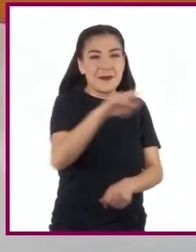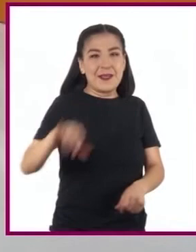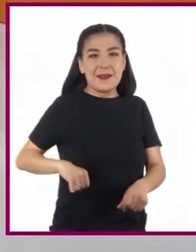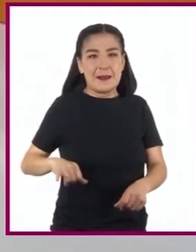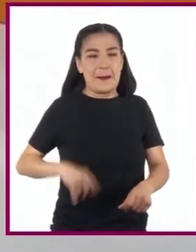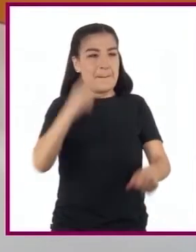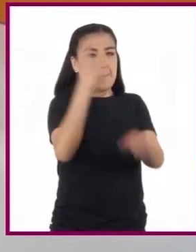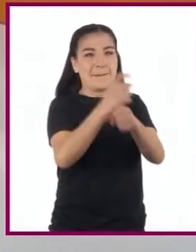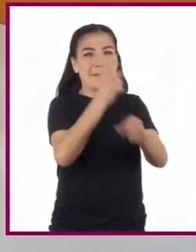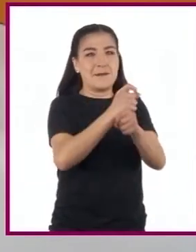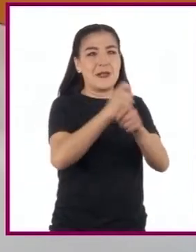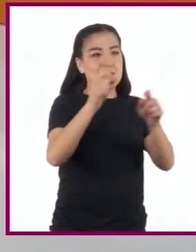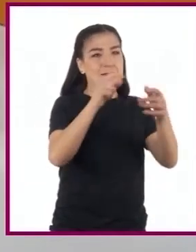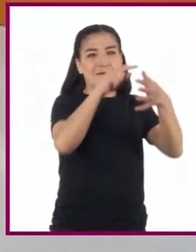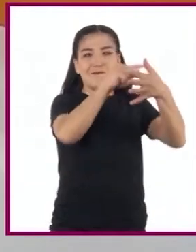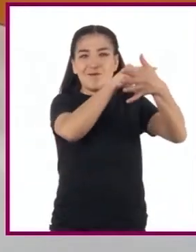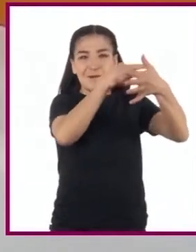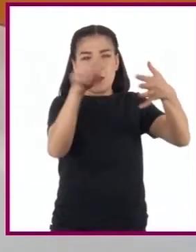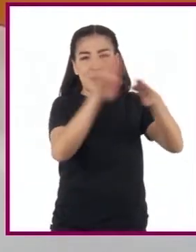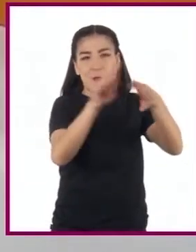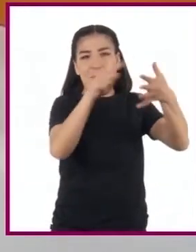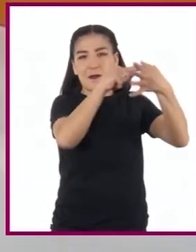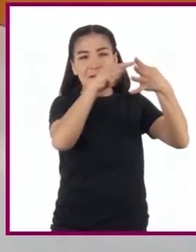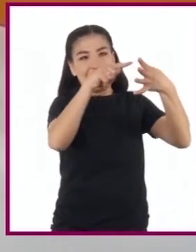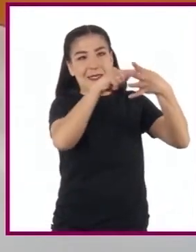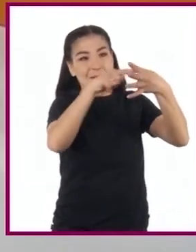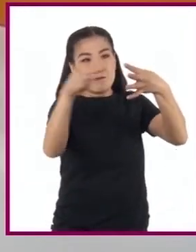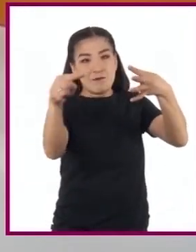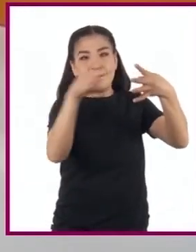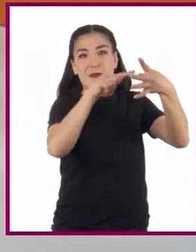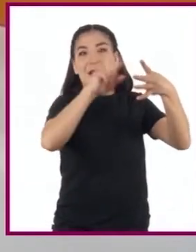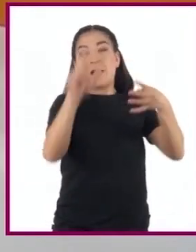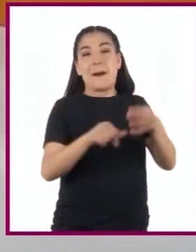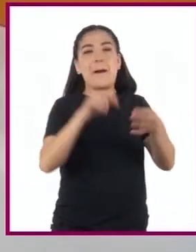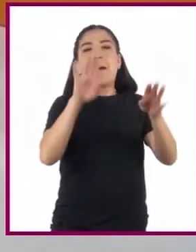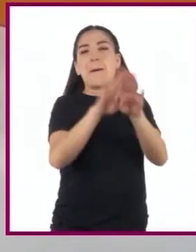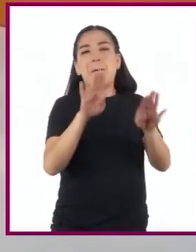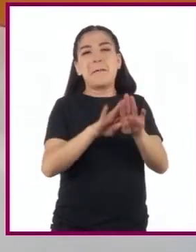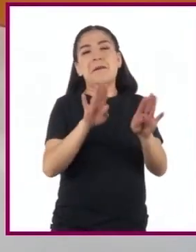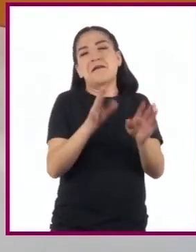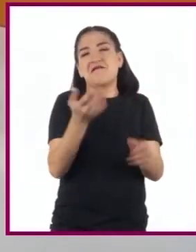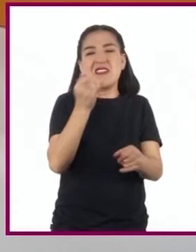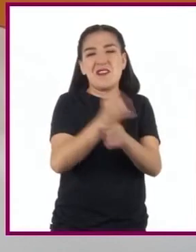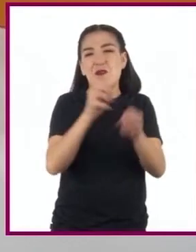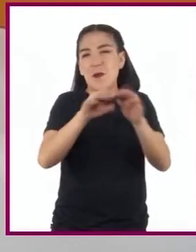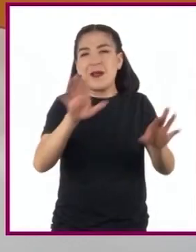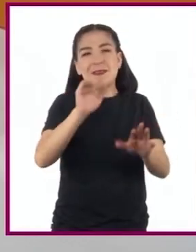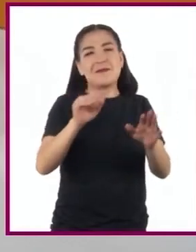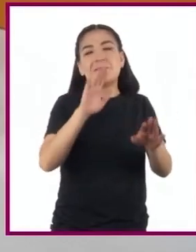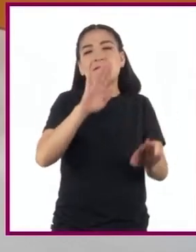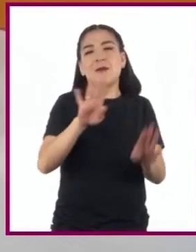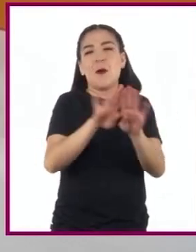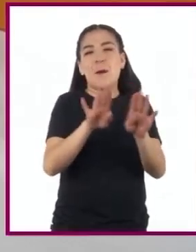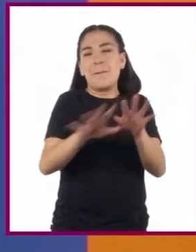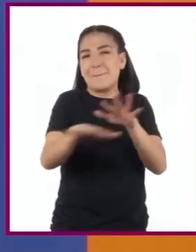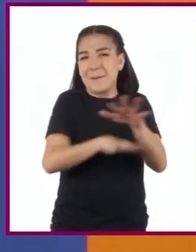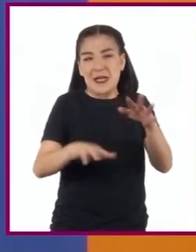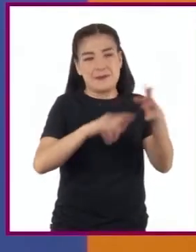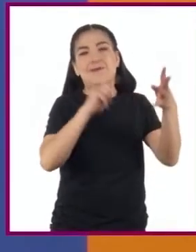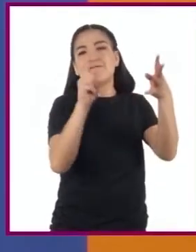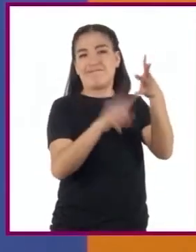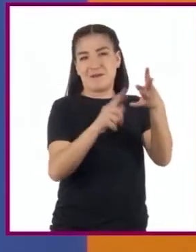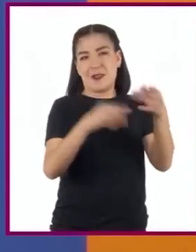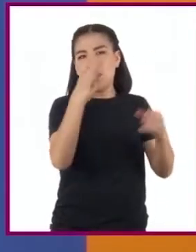las primeras líneas del cuerpo, mientras que lo menos importante se colocará al final de este.